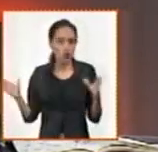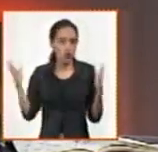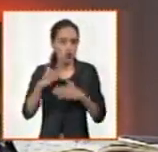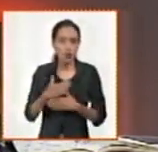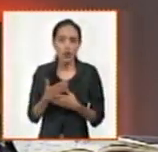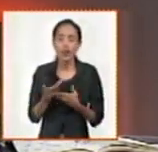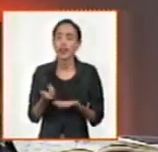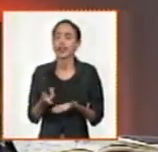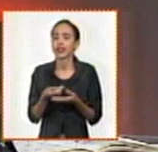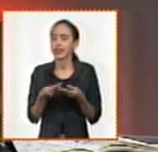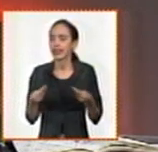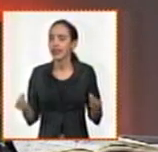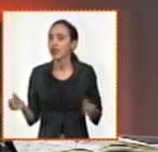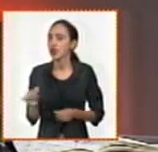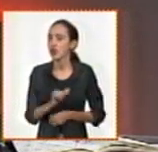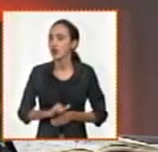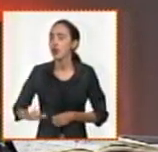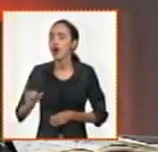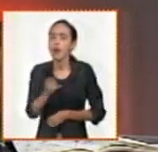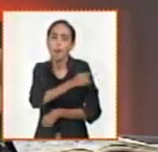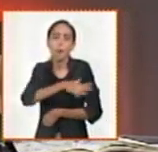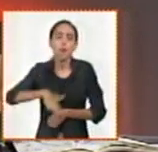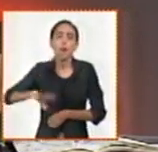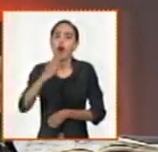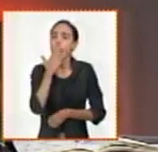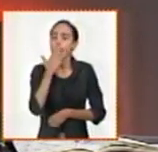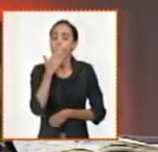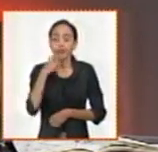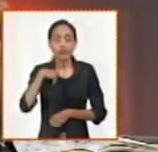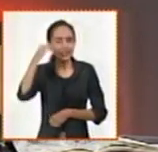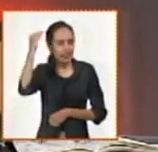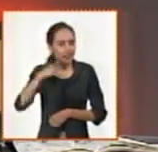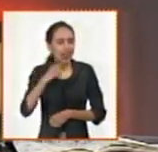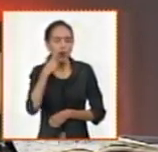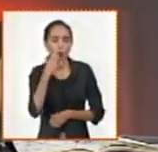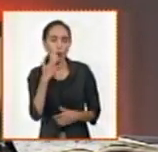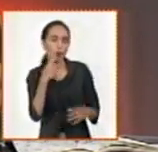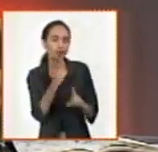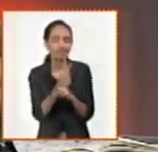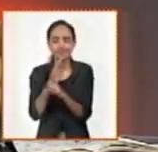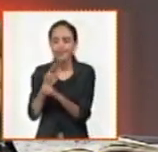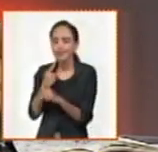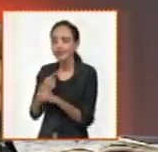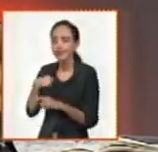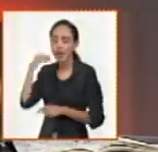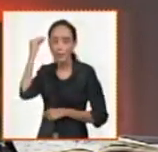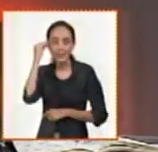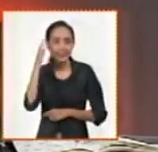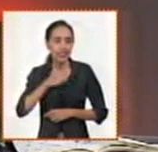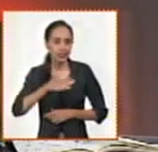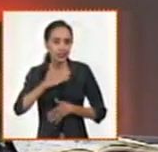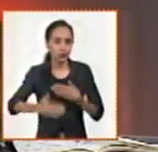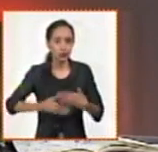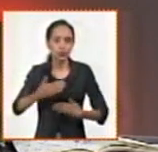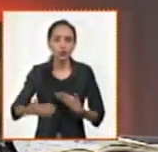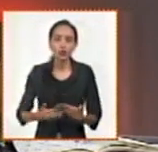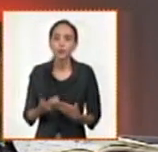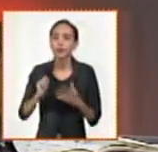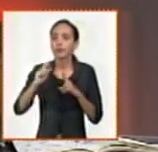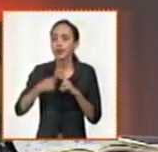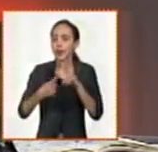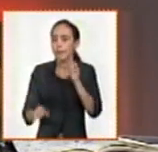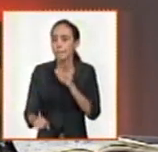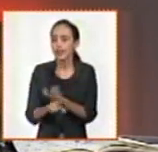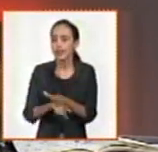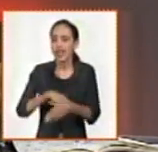de trabajadores agrícolas y de pueblos indígenas, conocerse, aprender de sus luchas y